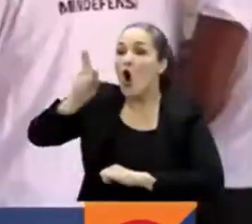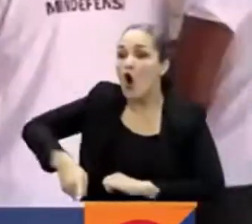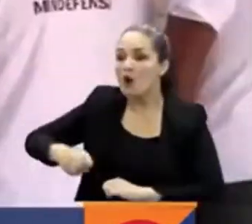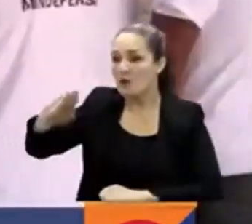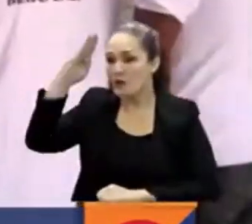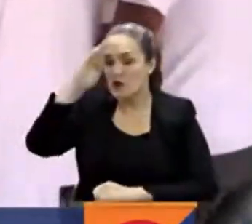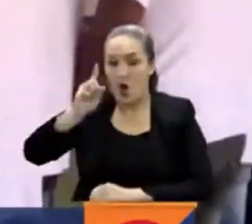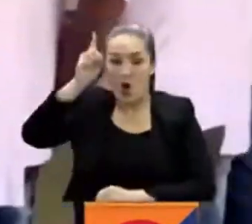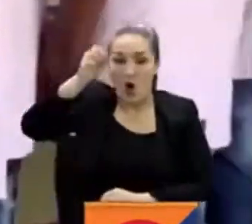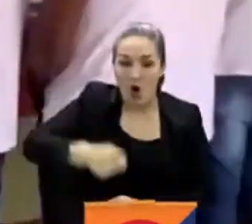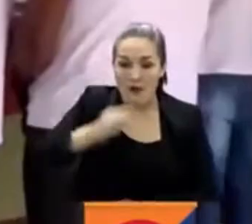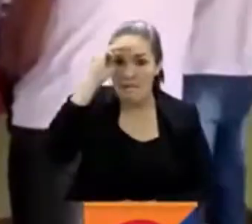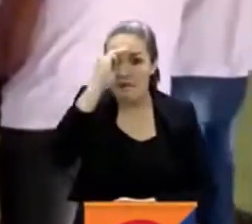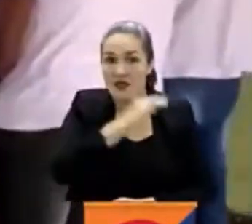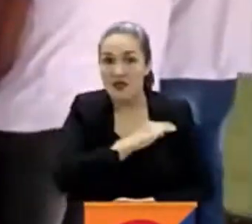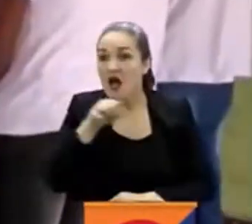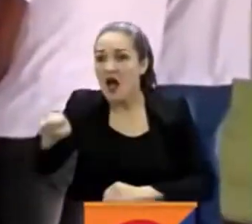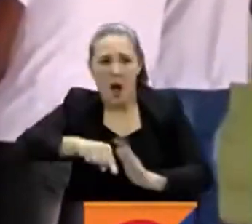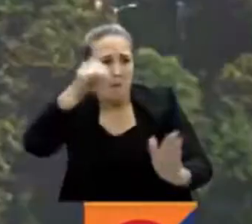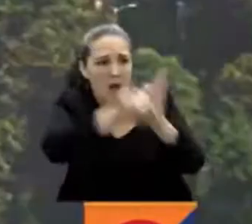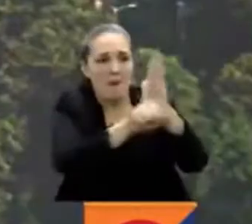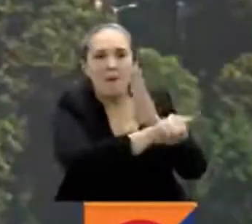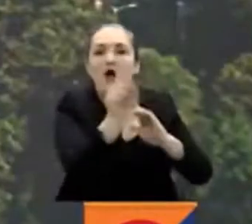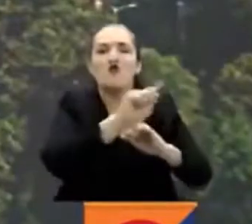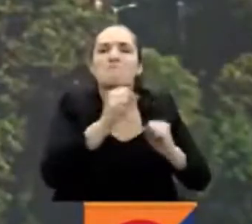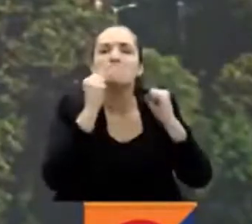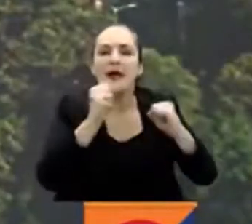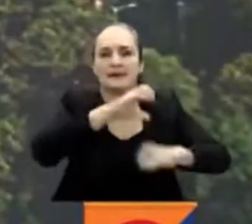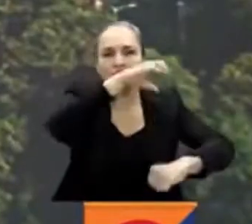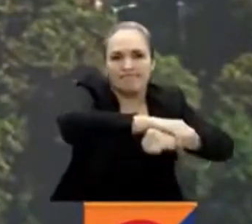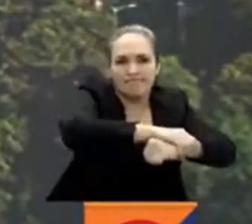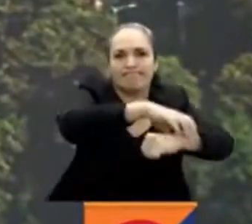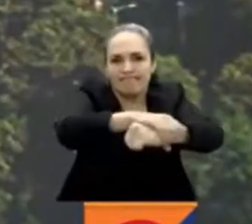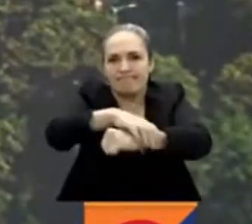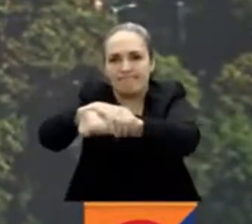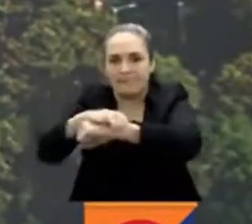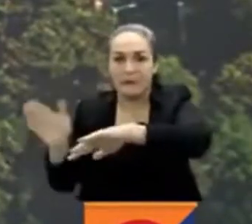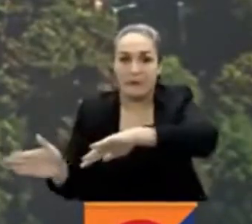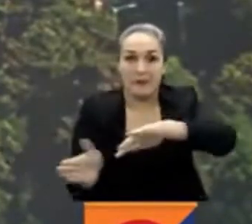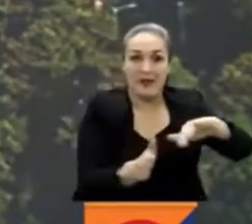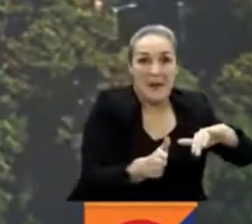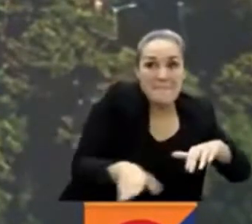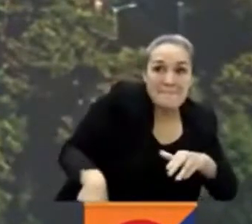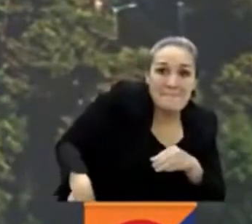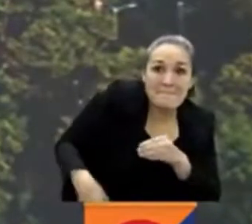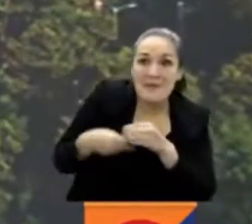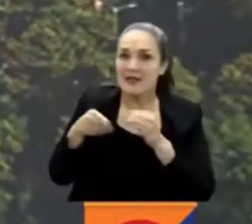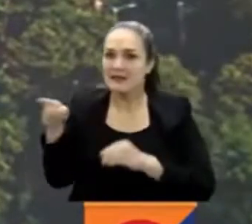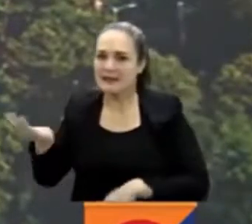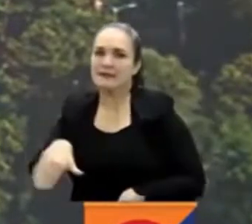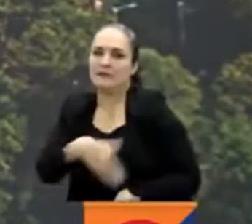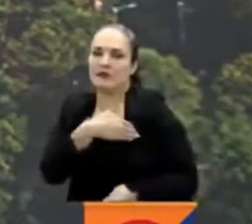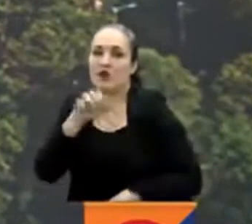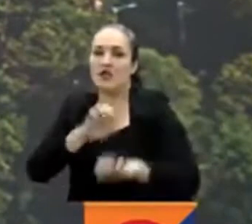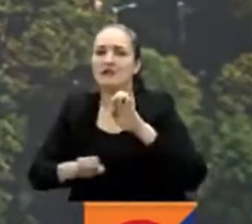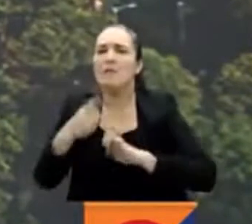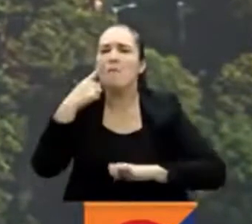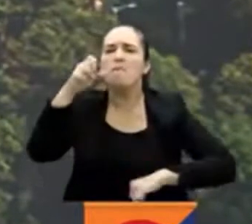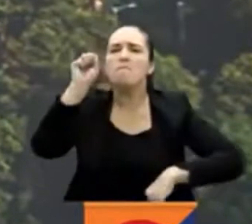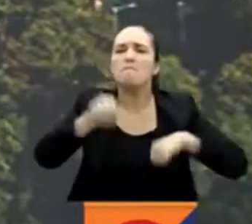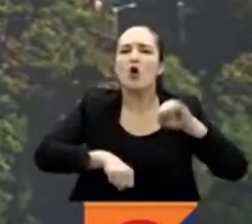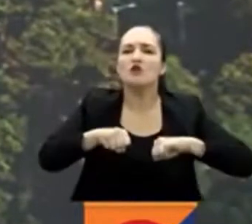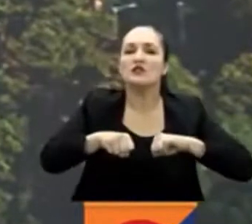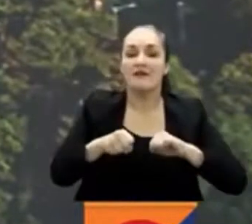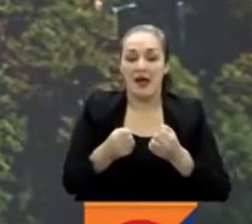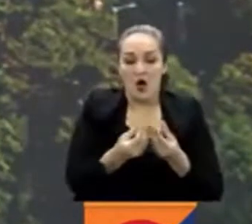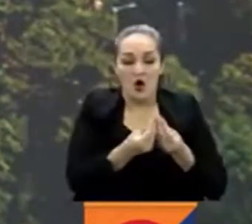las capturas y no las bajas en combate. El ministro de Defensa también dijo que posiblemente se traslade a Cúcuta el Consejo